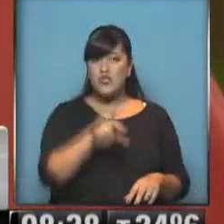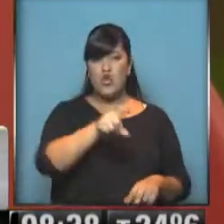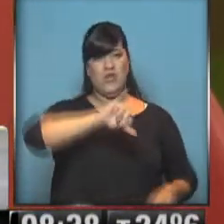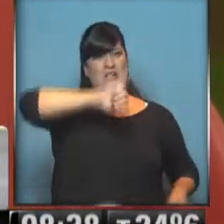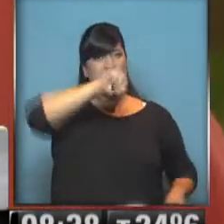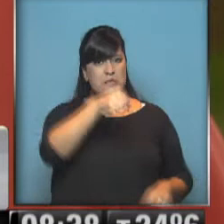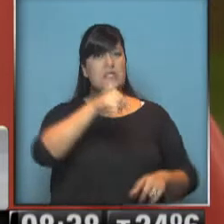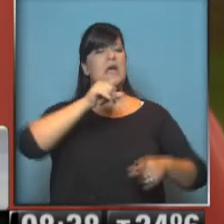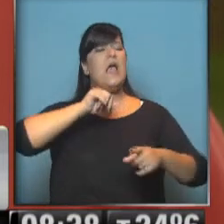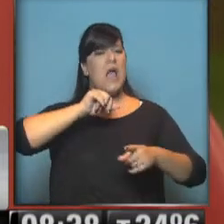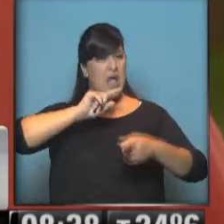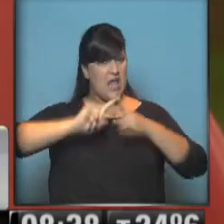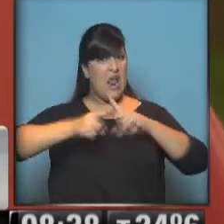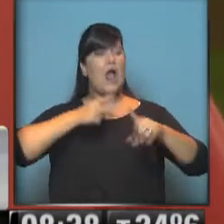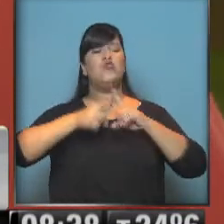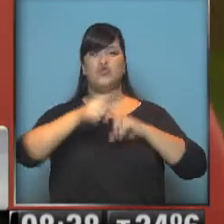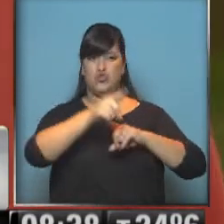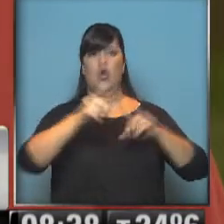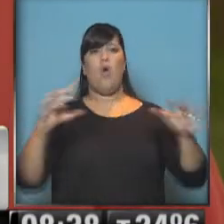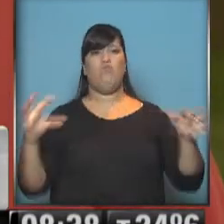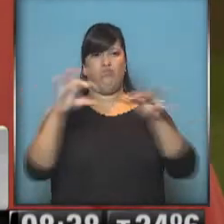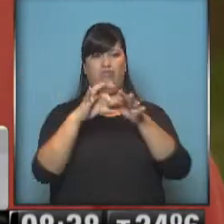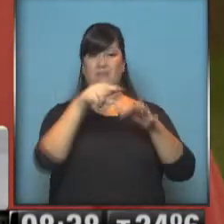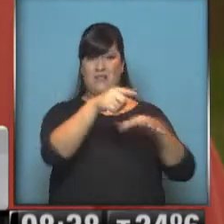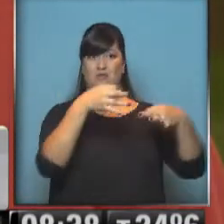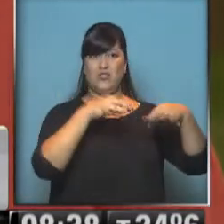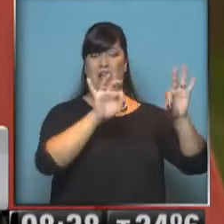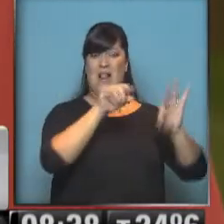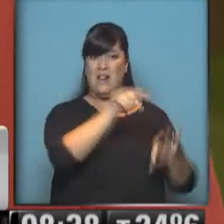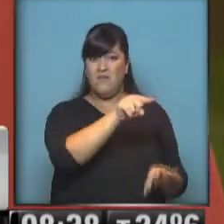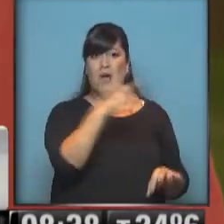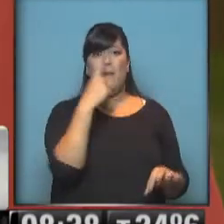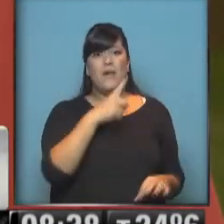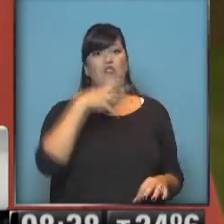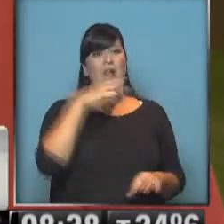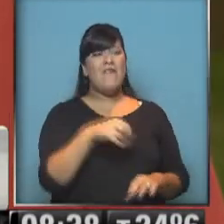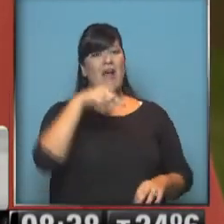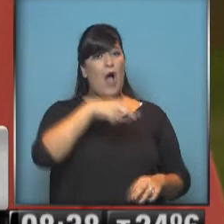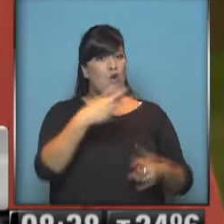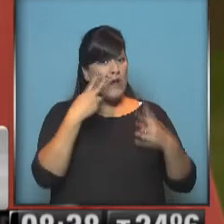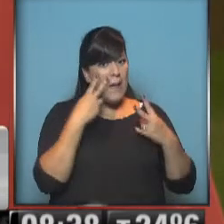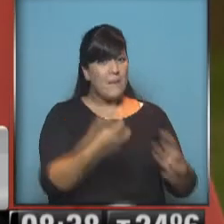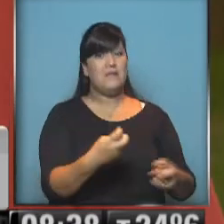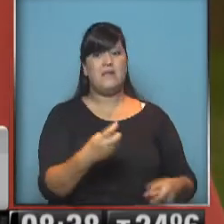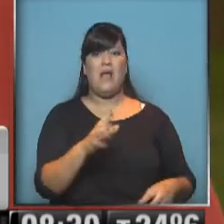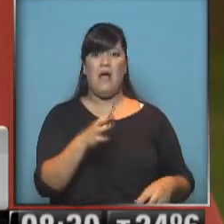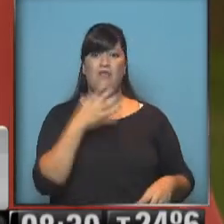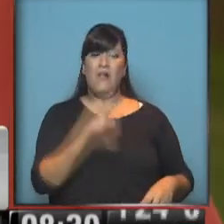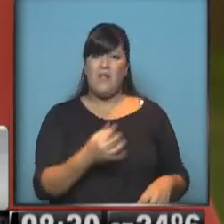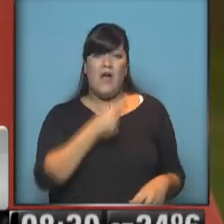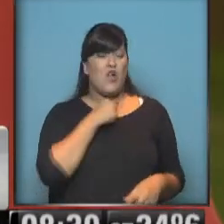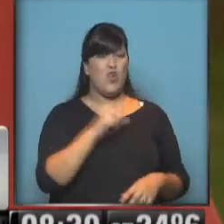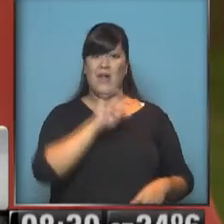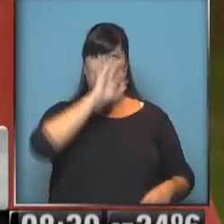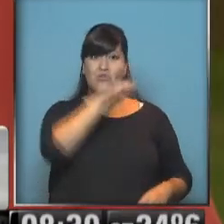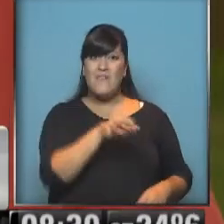que tuvo relación con, que fue rescatada o escapada, pero la verdad lo que se está investigando es lo que no queremos saber, lo que no queremos creer